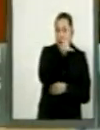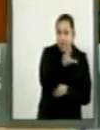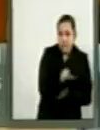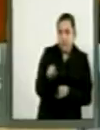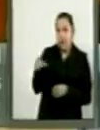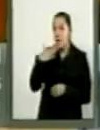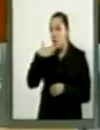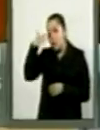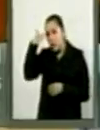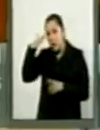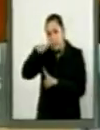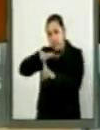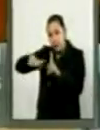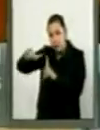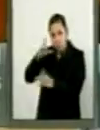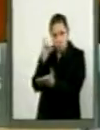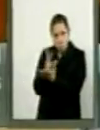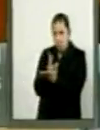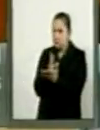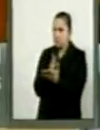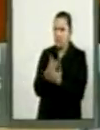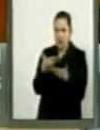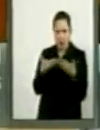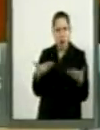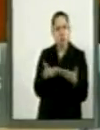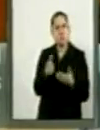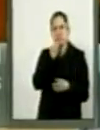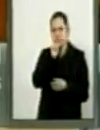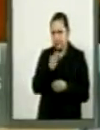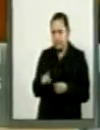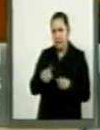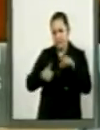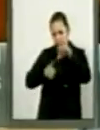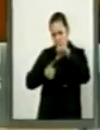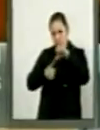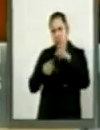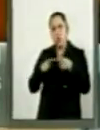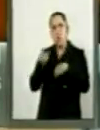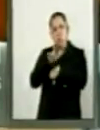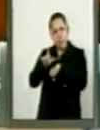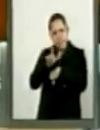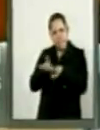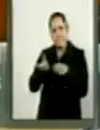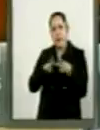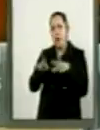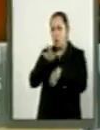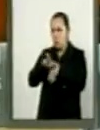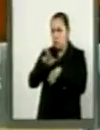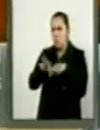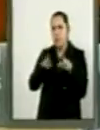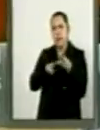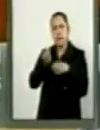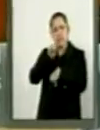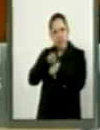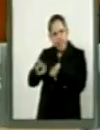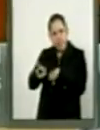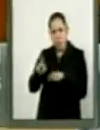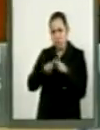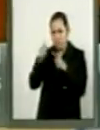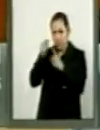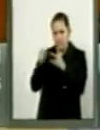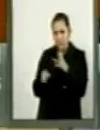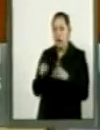nuestros vecinos, en el Triángulo Norte de Centroamérica, Guatemala, Honduras, El Salvador, se ha convertido en una verdadera